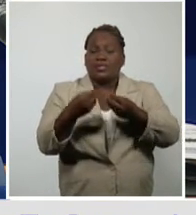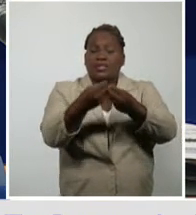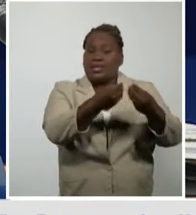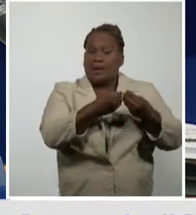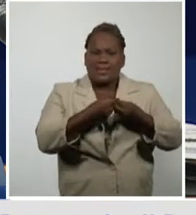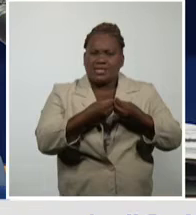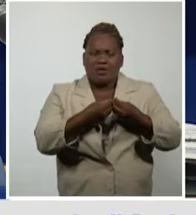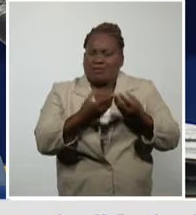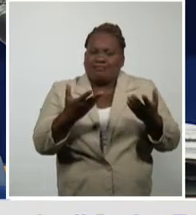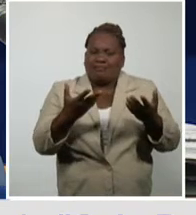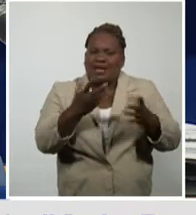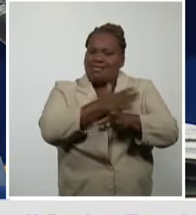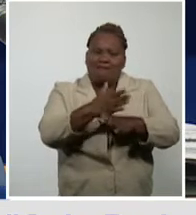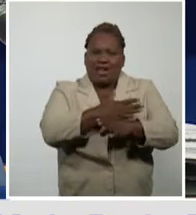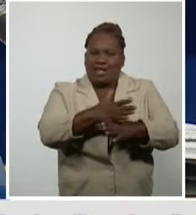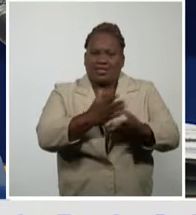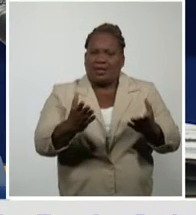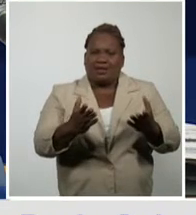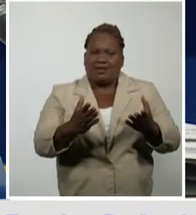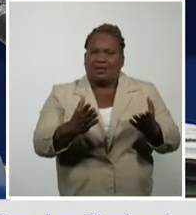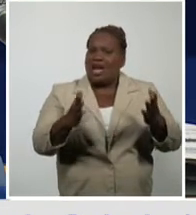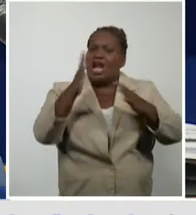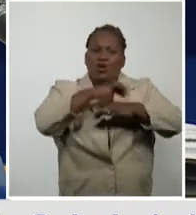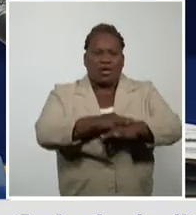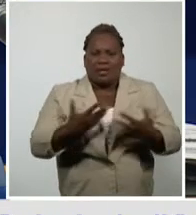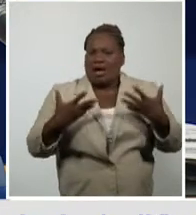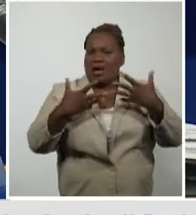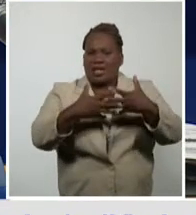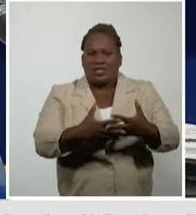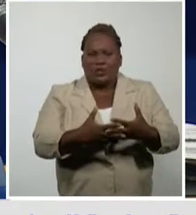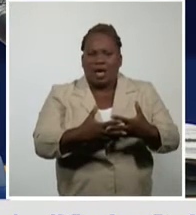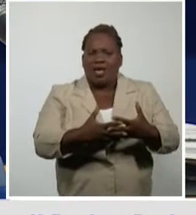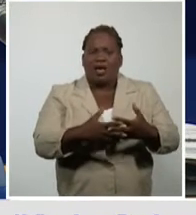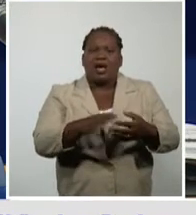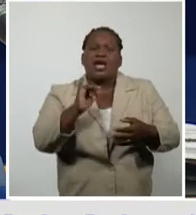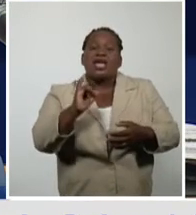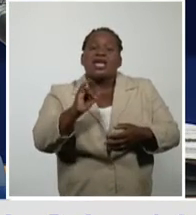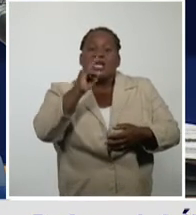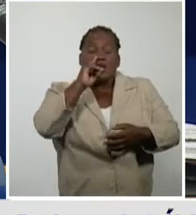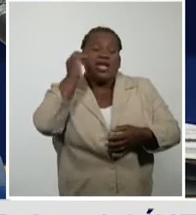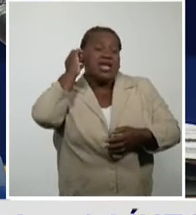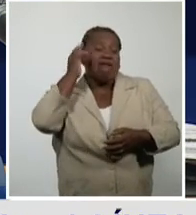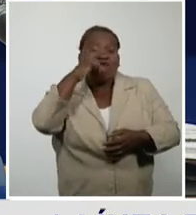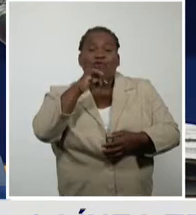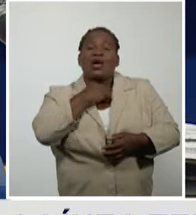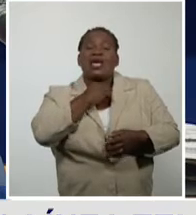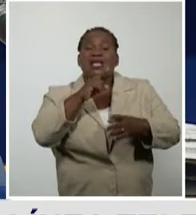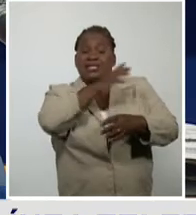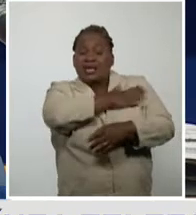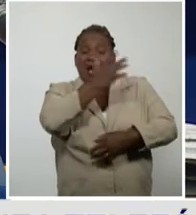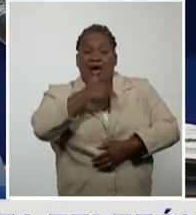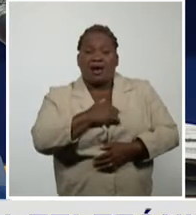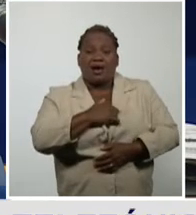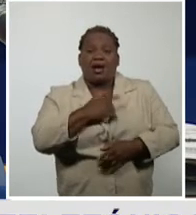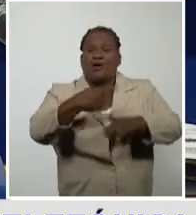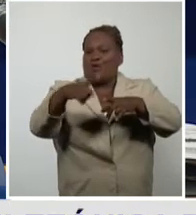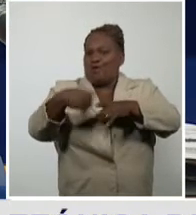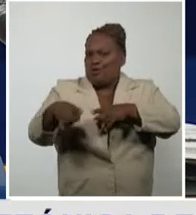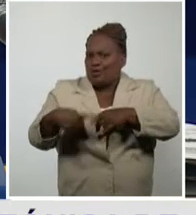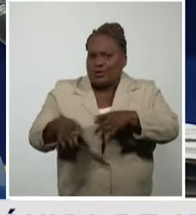que ver nada ni con la influenza, ni con el SARS, ni con el MERS, que han sido coronavirus que han